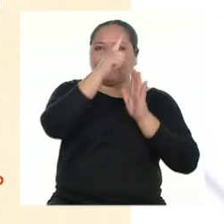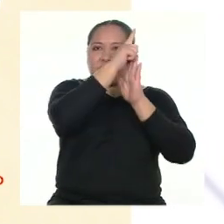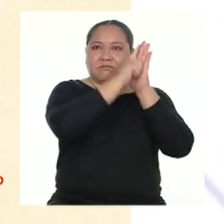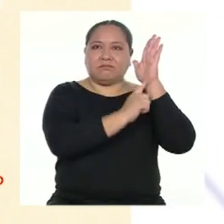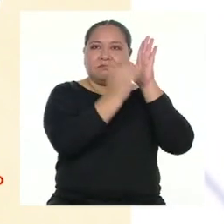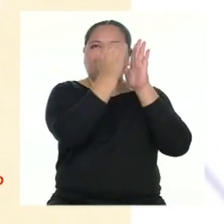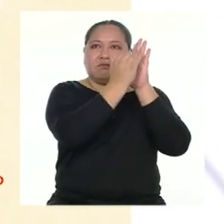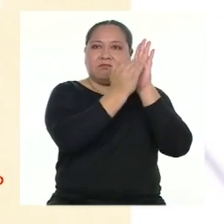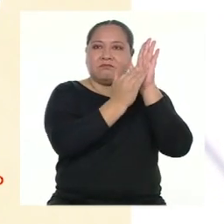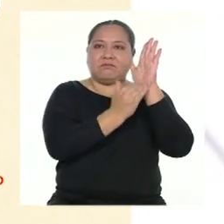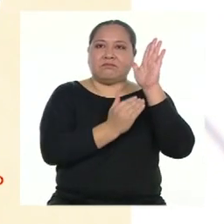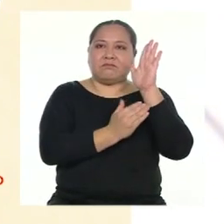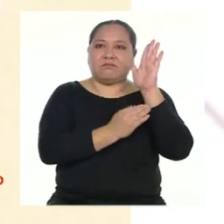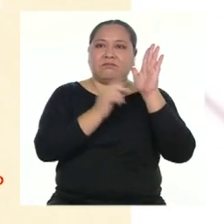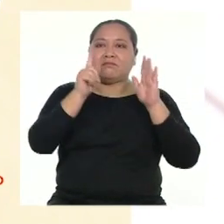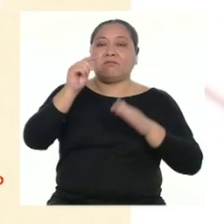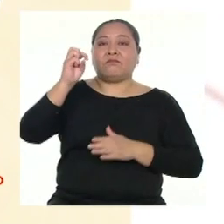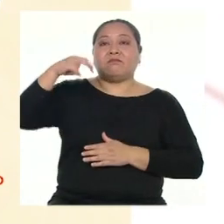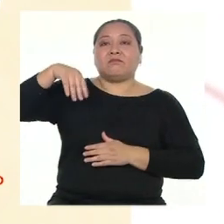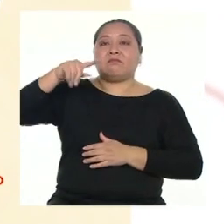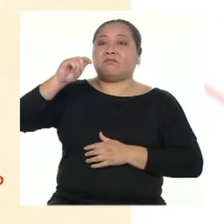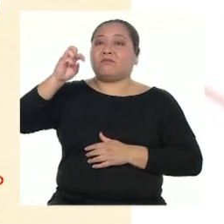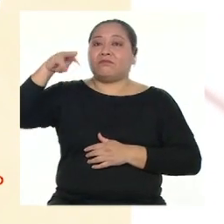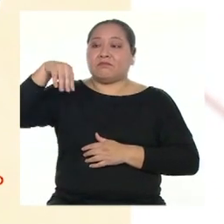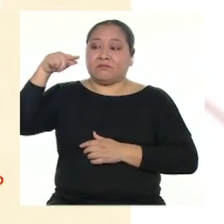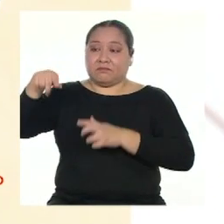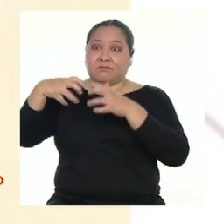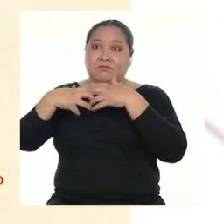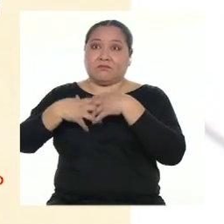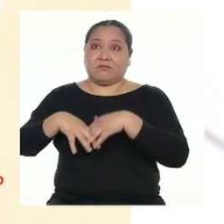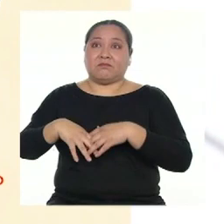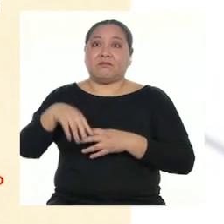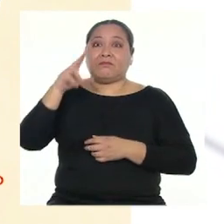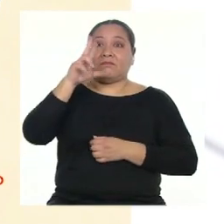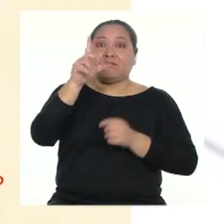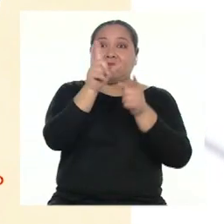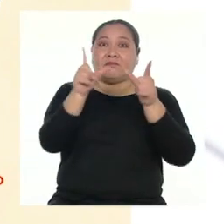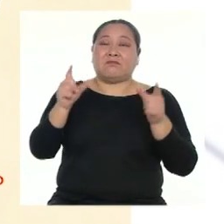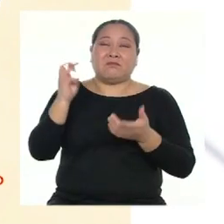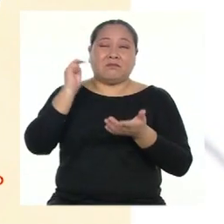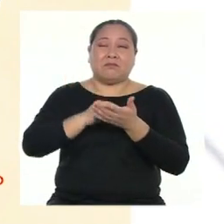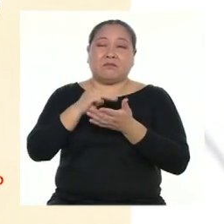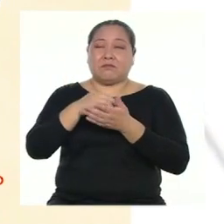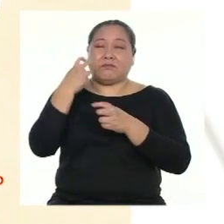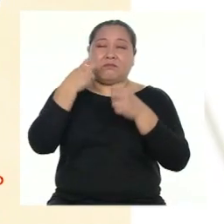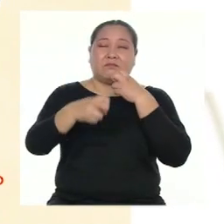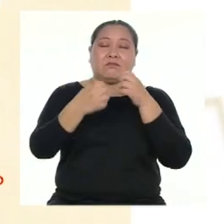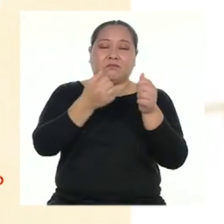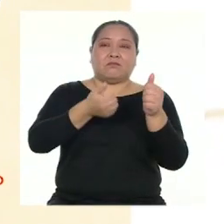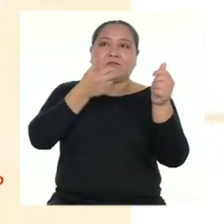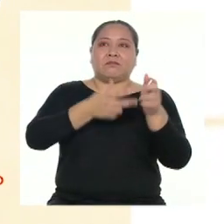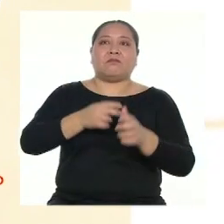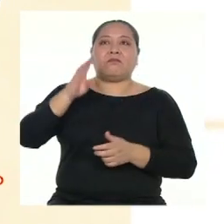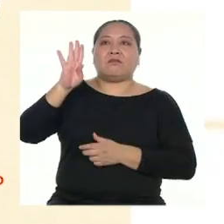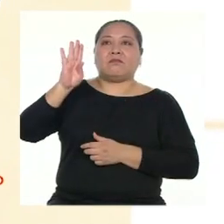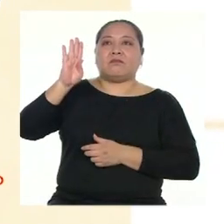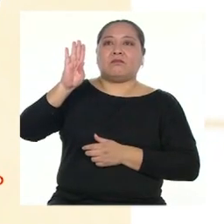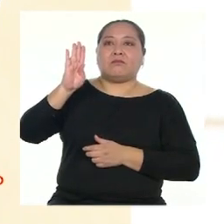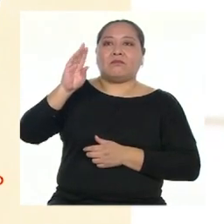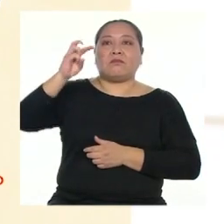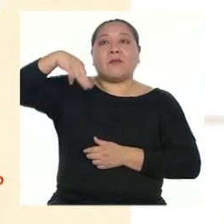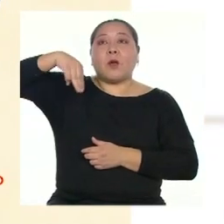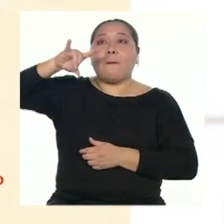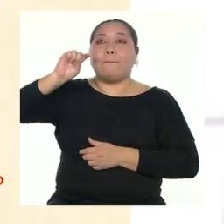de TomTom, las 3 ciudades con más tráfico vehicular en el mundo son Mumbai, en la